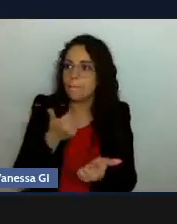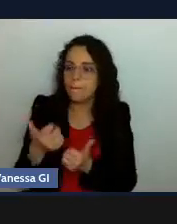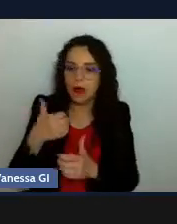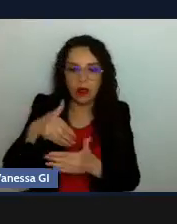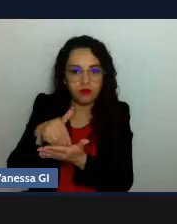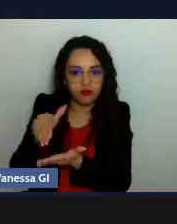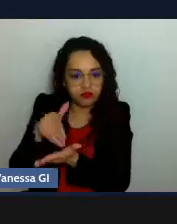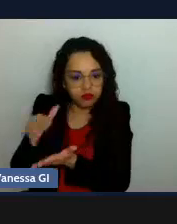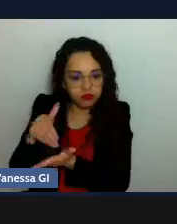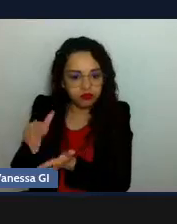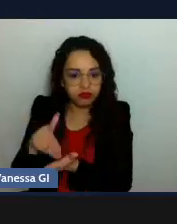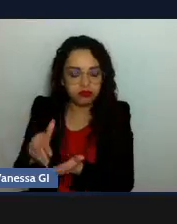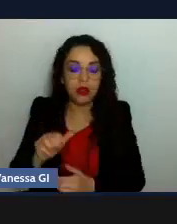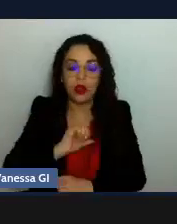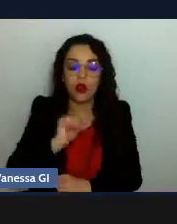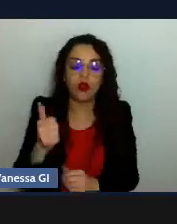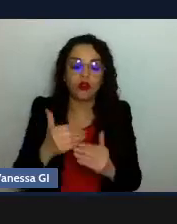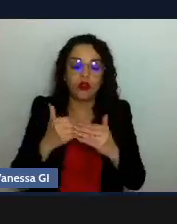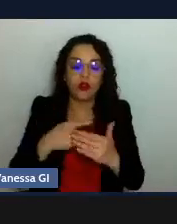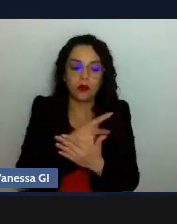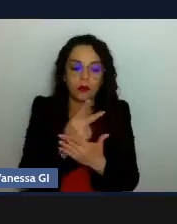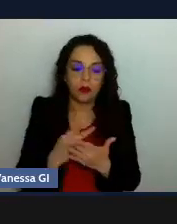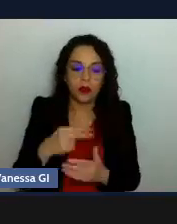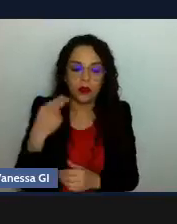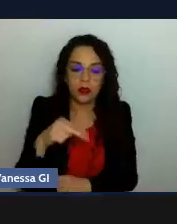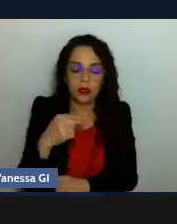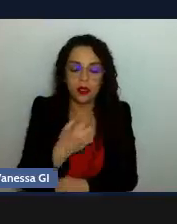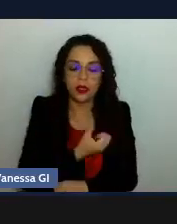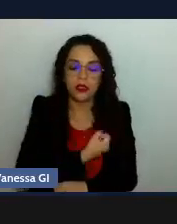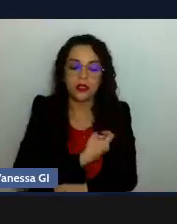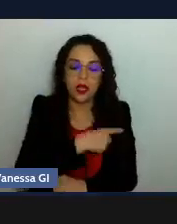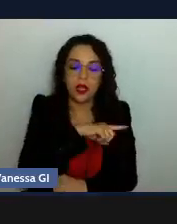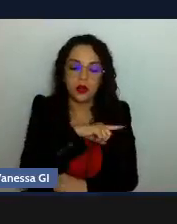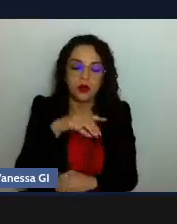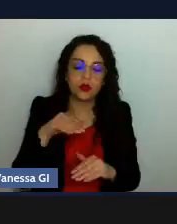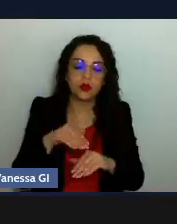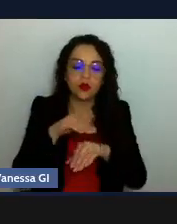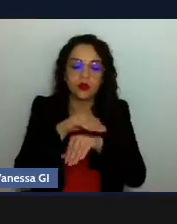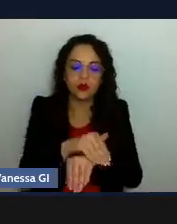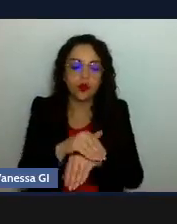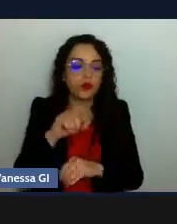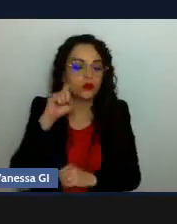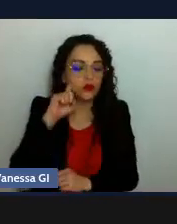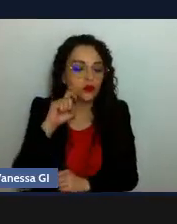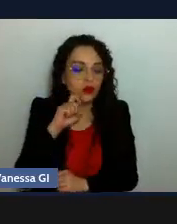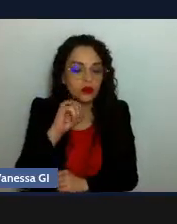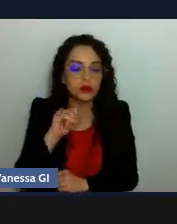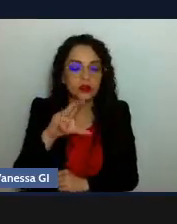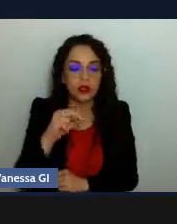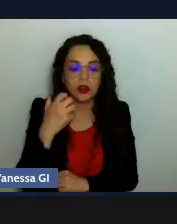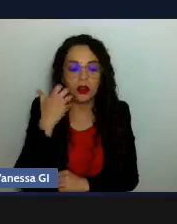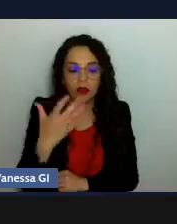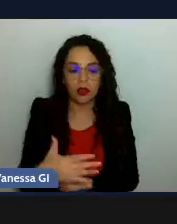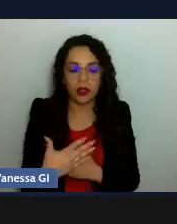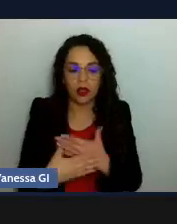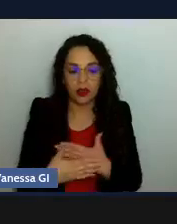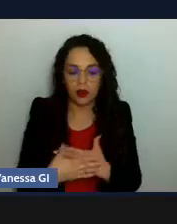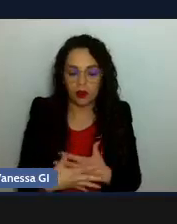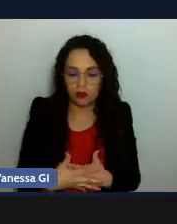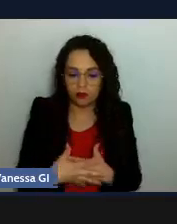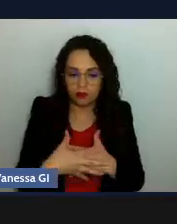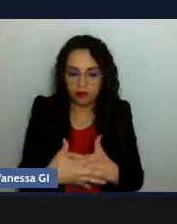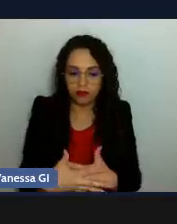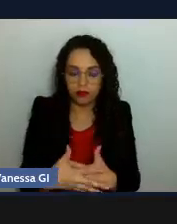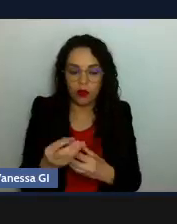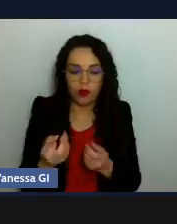que llevamos aquí que se llama Salud Sexual y Reproductiva en Adolescentes, donde se les habla de la importancia del